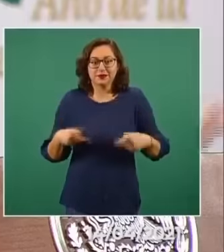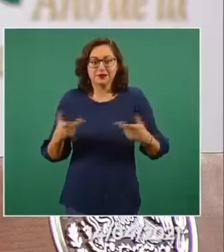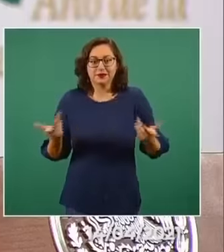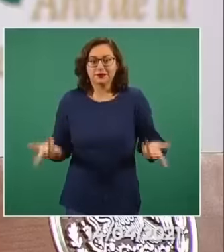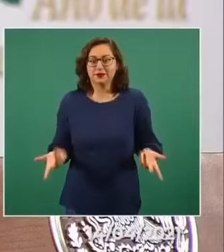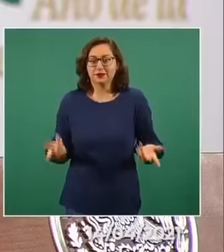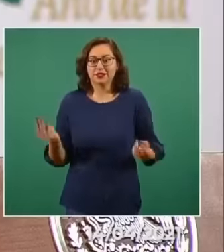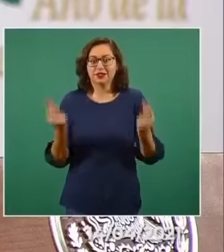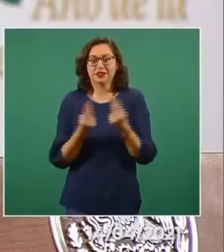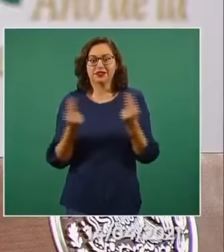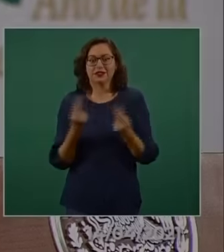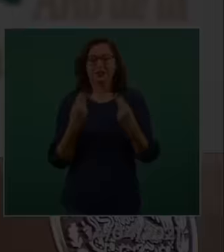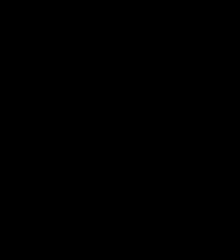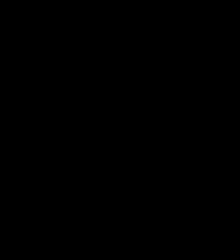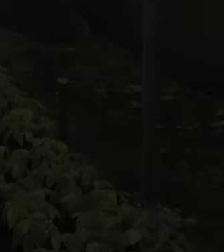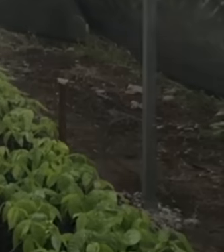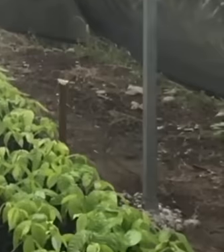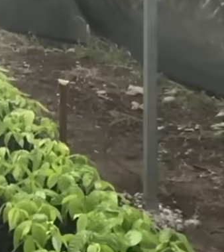mejorar.